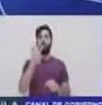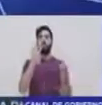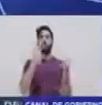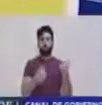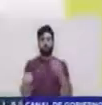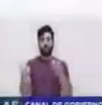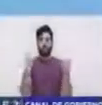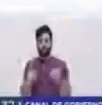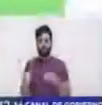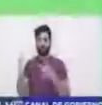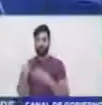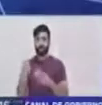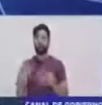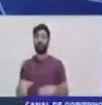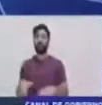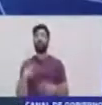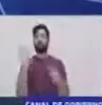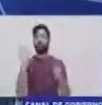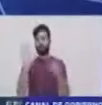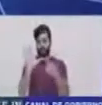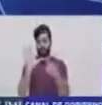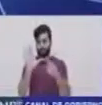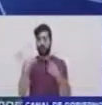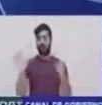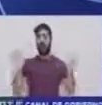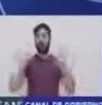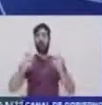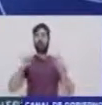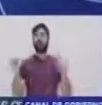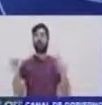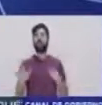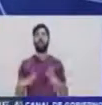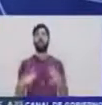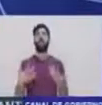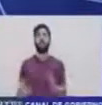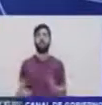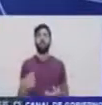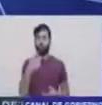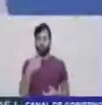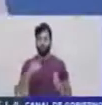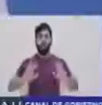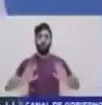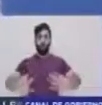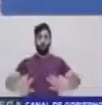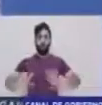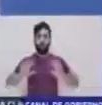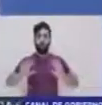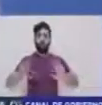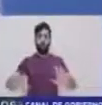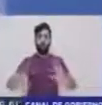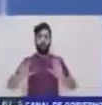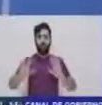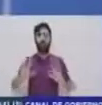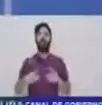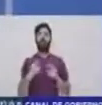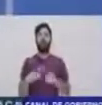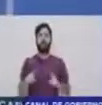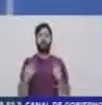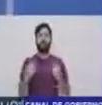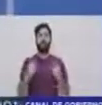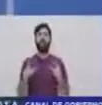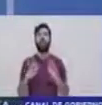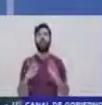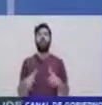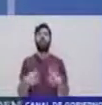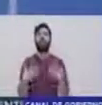series de este ejercicio. Ejercicio número 5. El ejercicio número 5 consiste en una despechada, solo que en esta ocasión lo